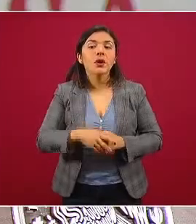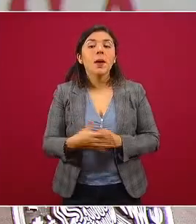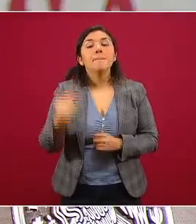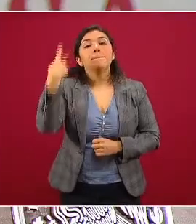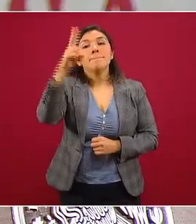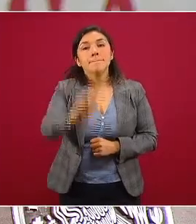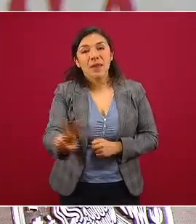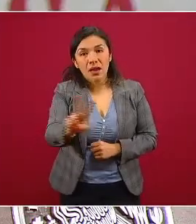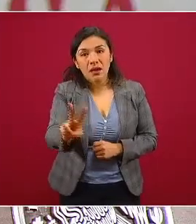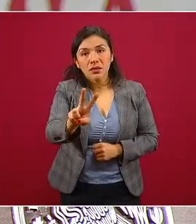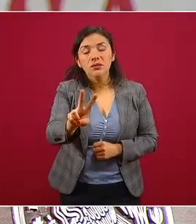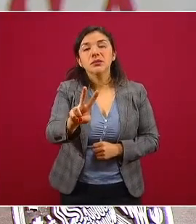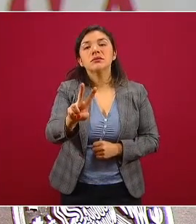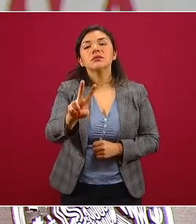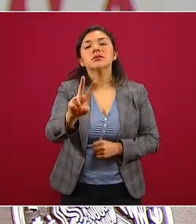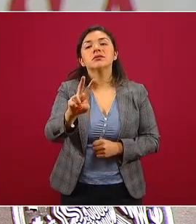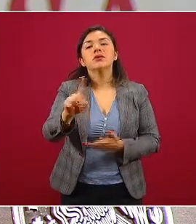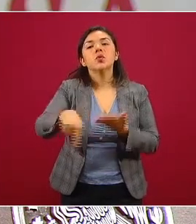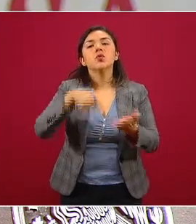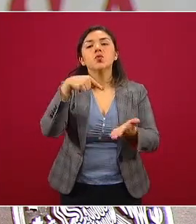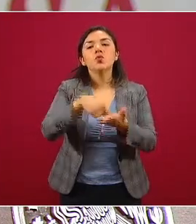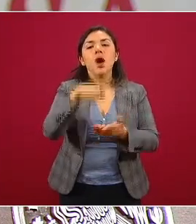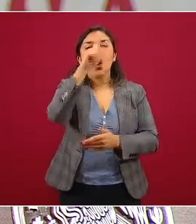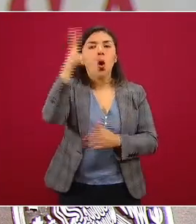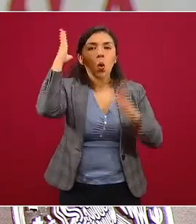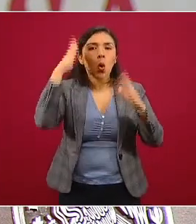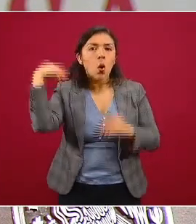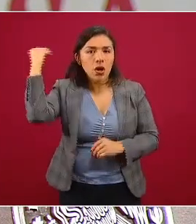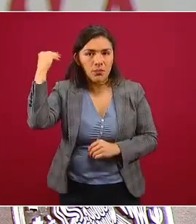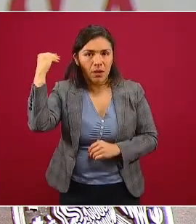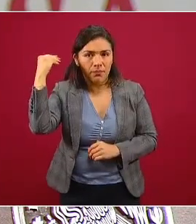y el viernes en Colima.